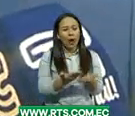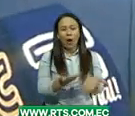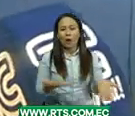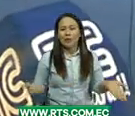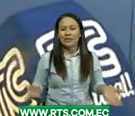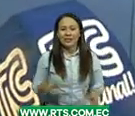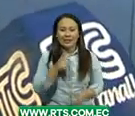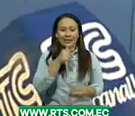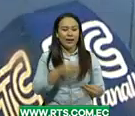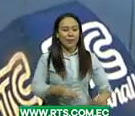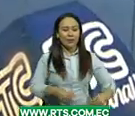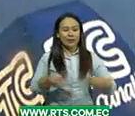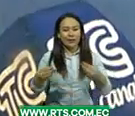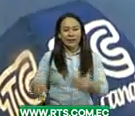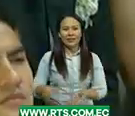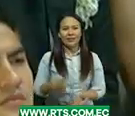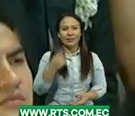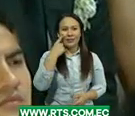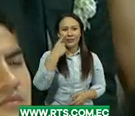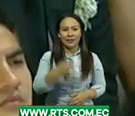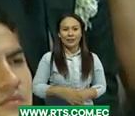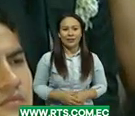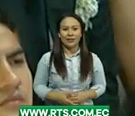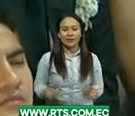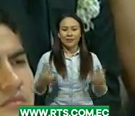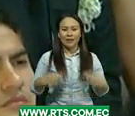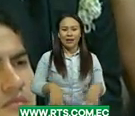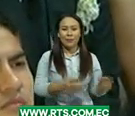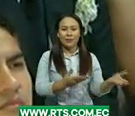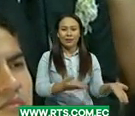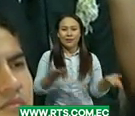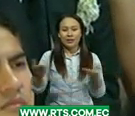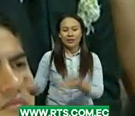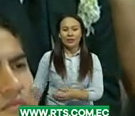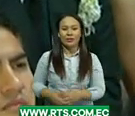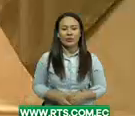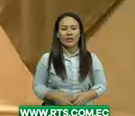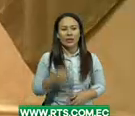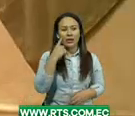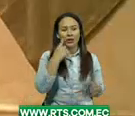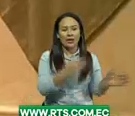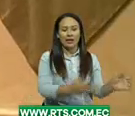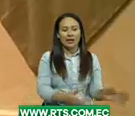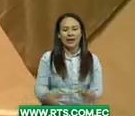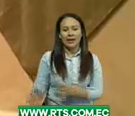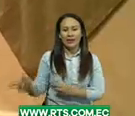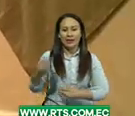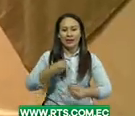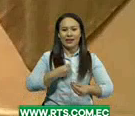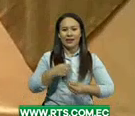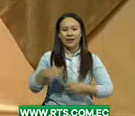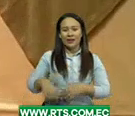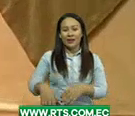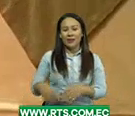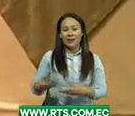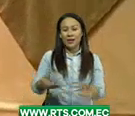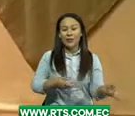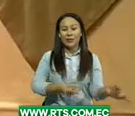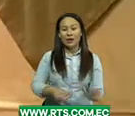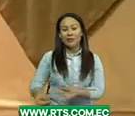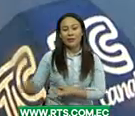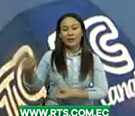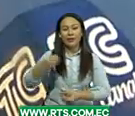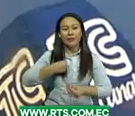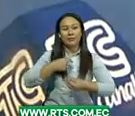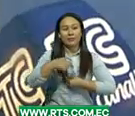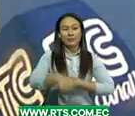no solamente en clases de inglés, sino en muchos otros programas de servicio a la comunidad, para que los aprovechen. A veces por desconocimiento no aprovecha